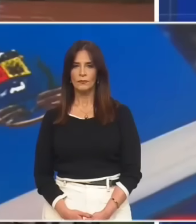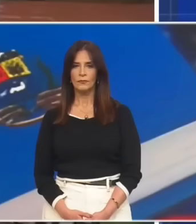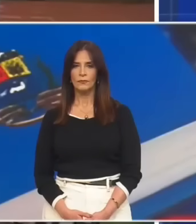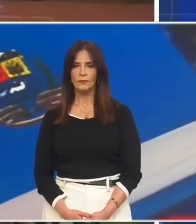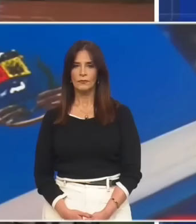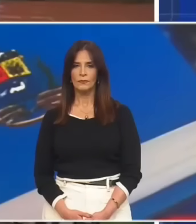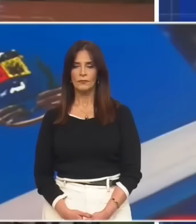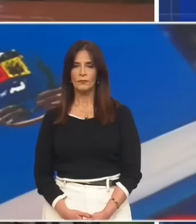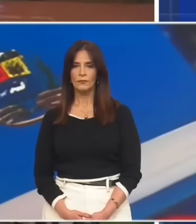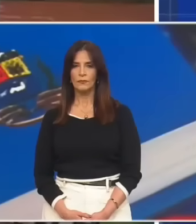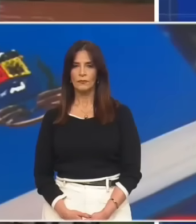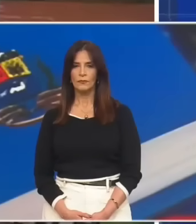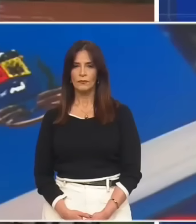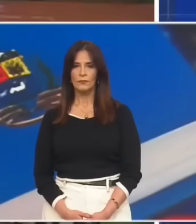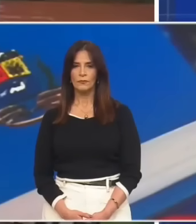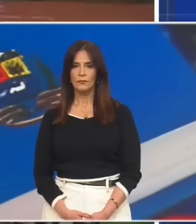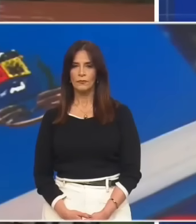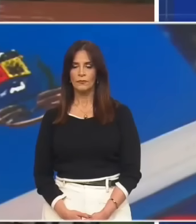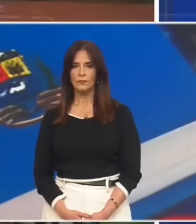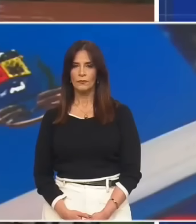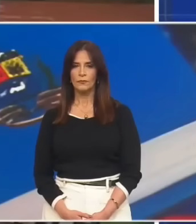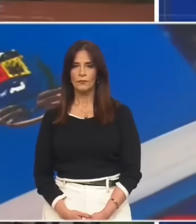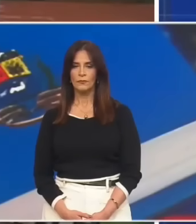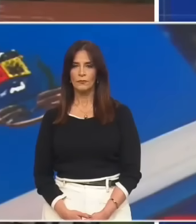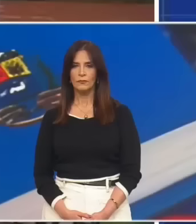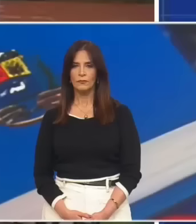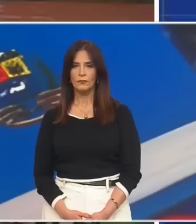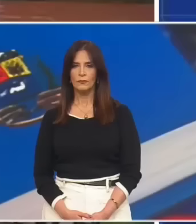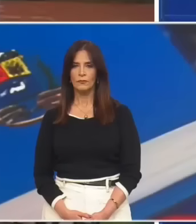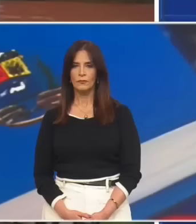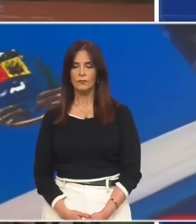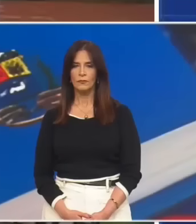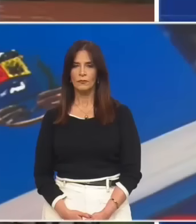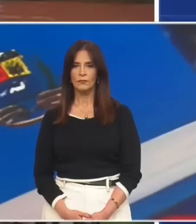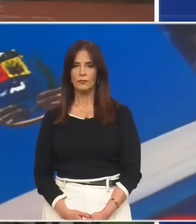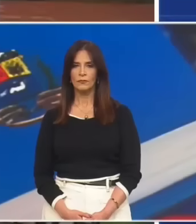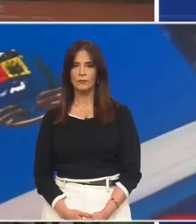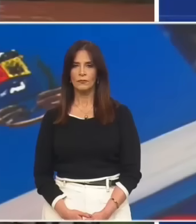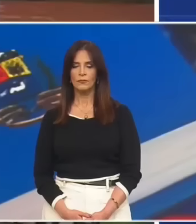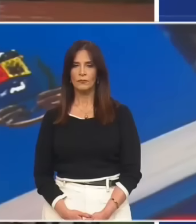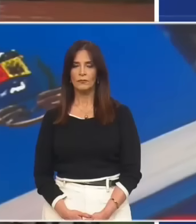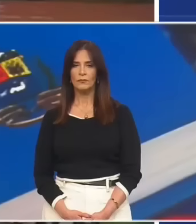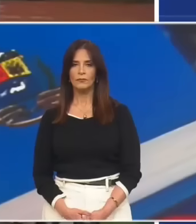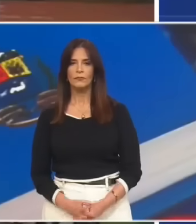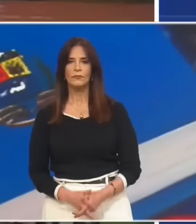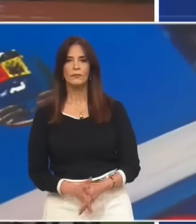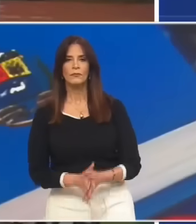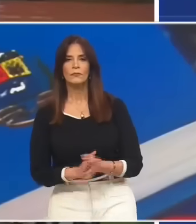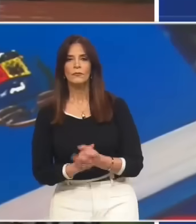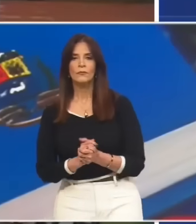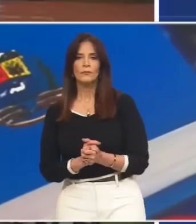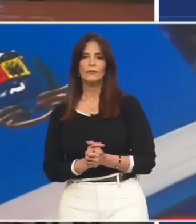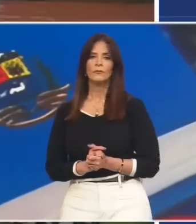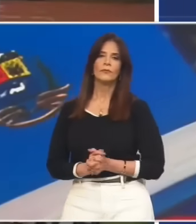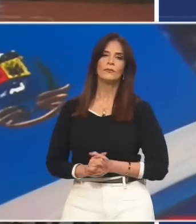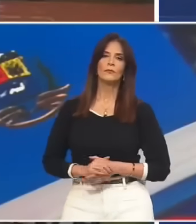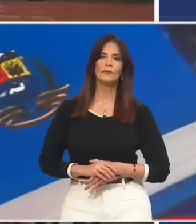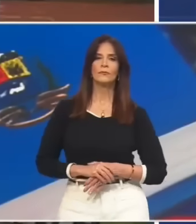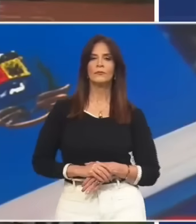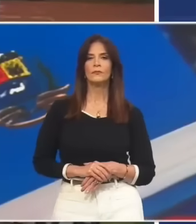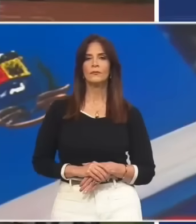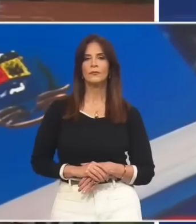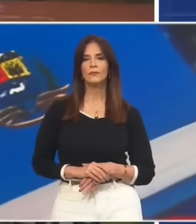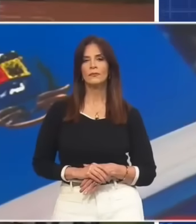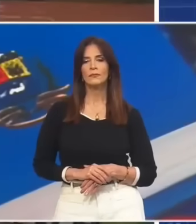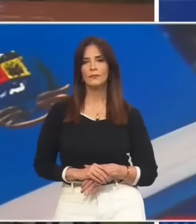que es un decreto de estado de excepción de conmoción exterior, pues se puede saber que son circunstancias,